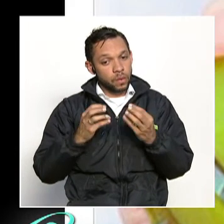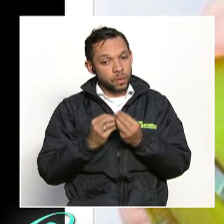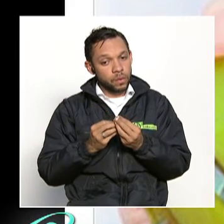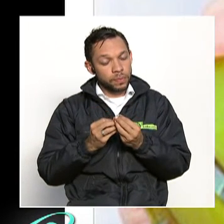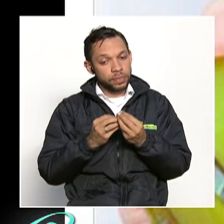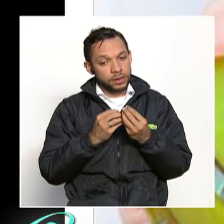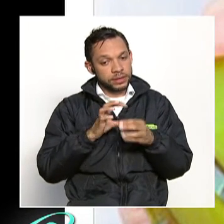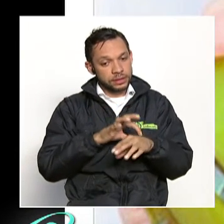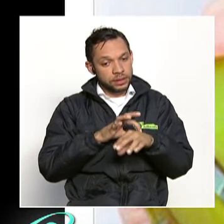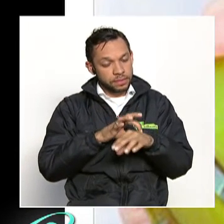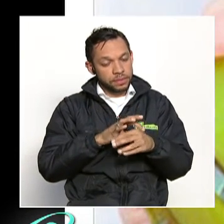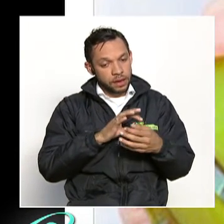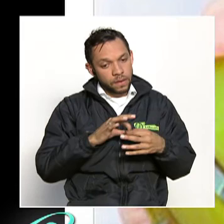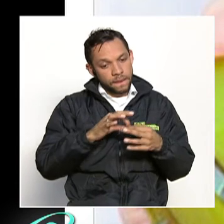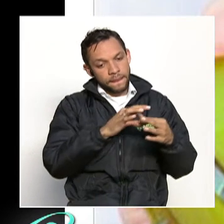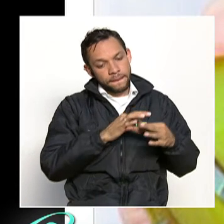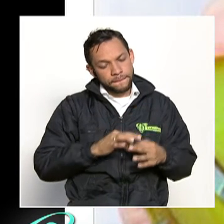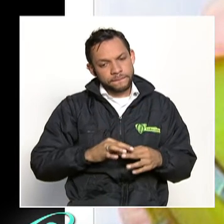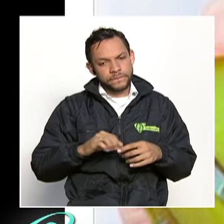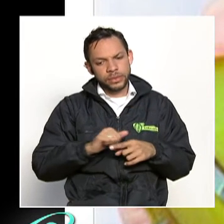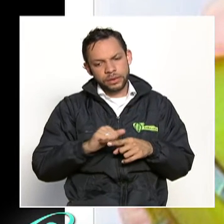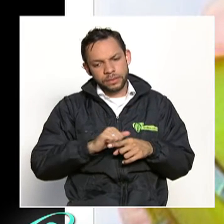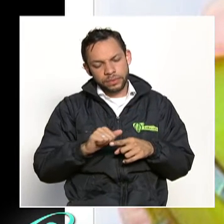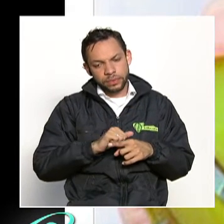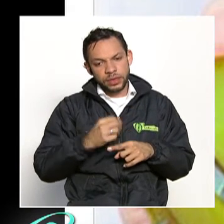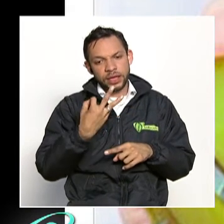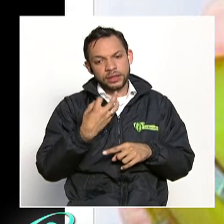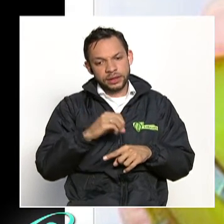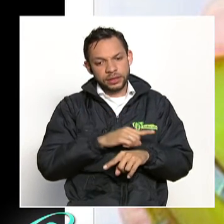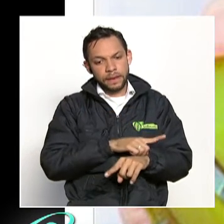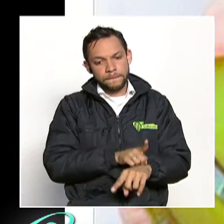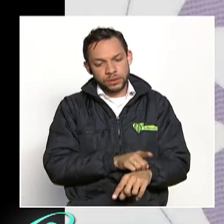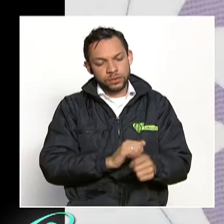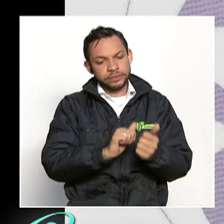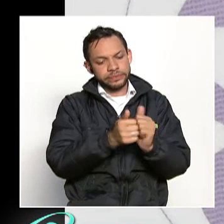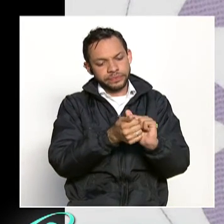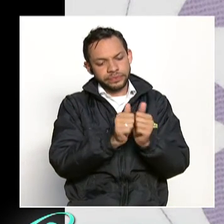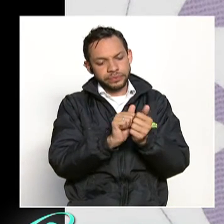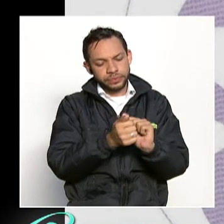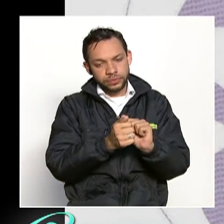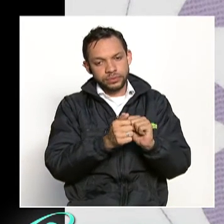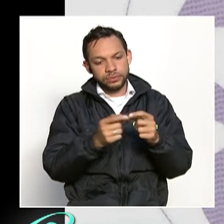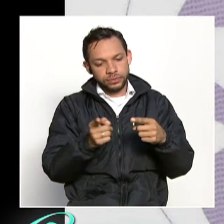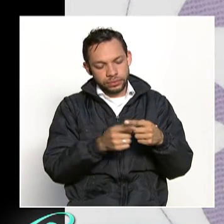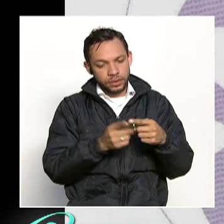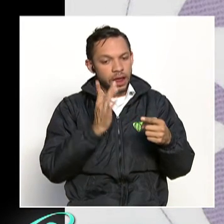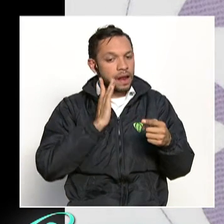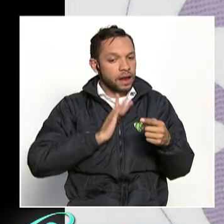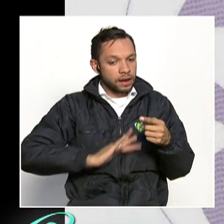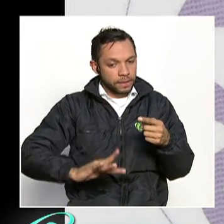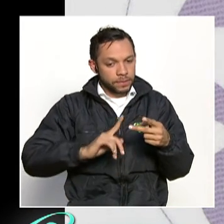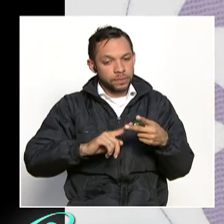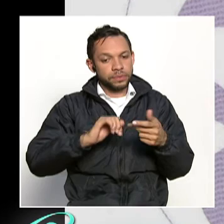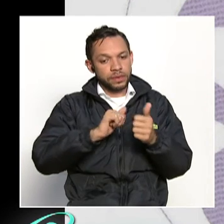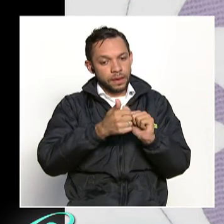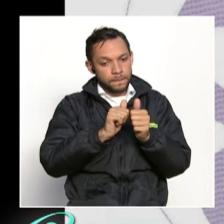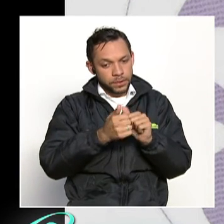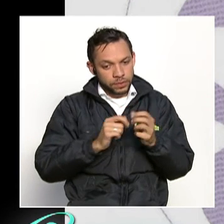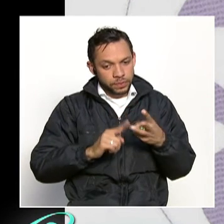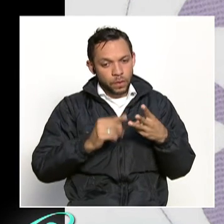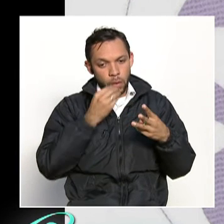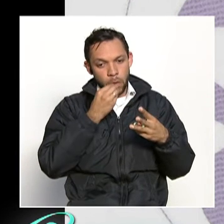todo el mundo, si hiciera siquiera 30 minutos diarios de ejercicio, esas 3 cosas, limpieza, ejercicio